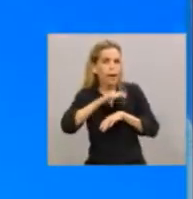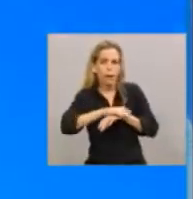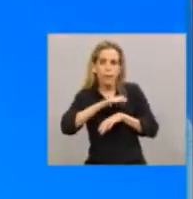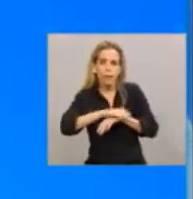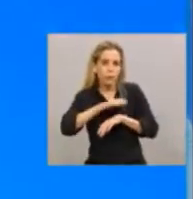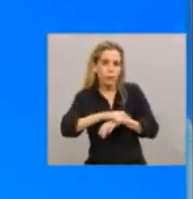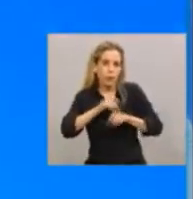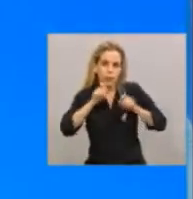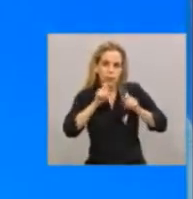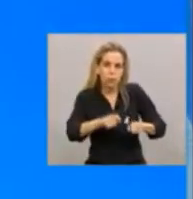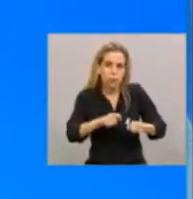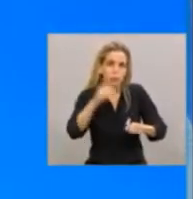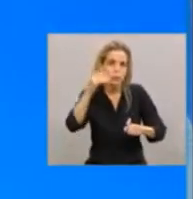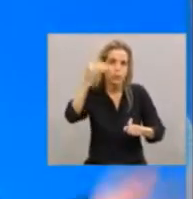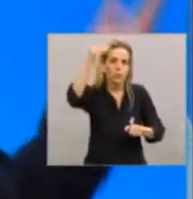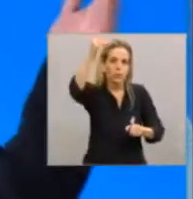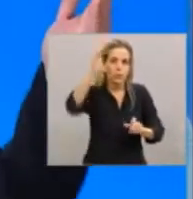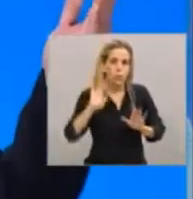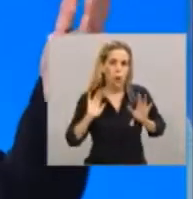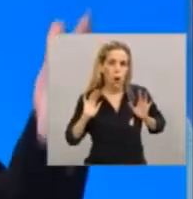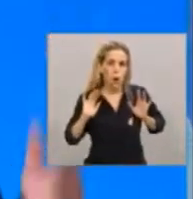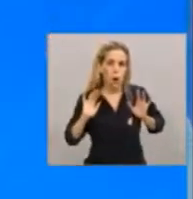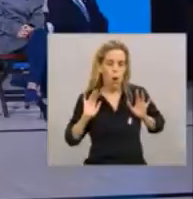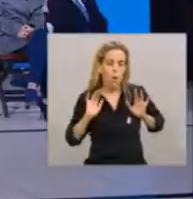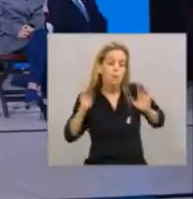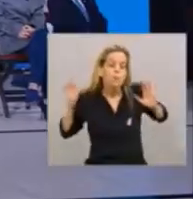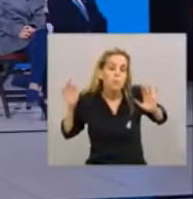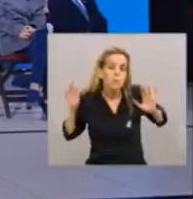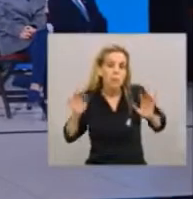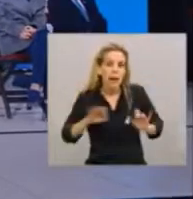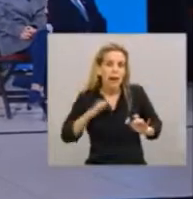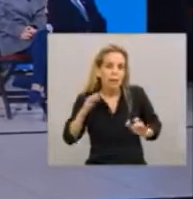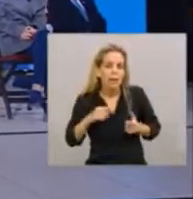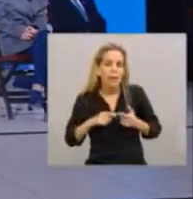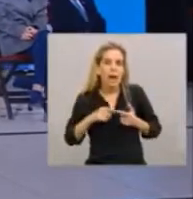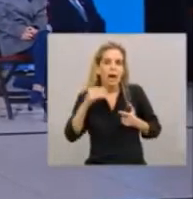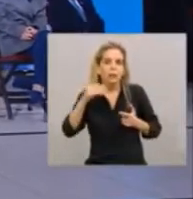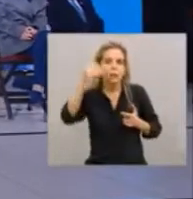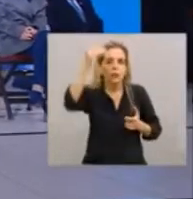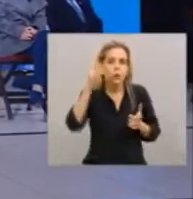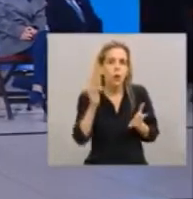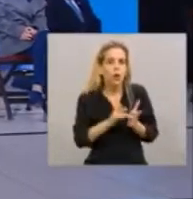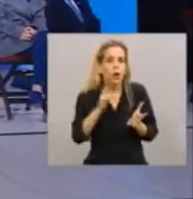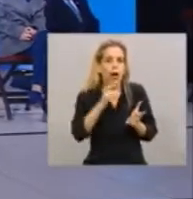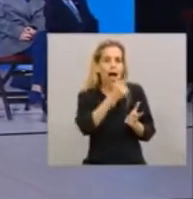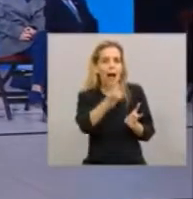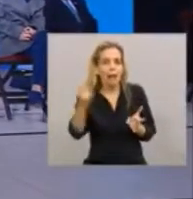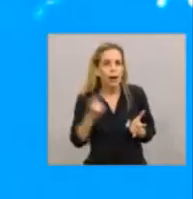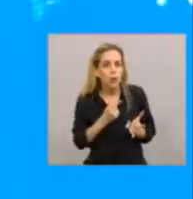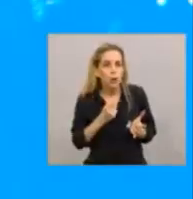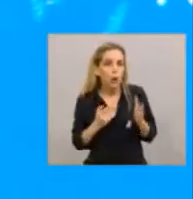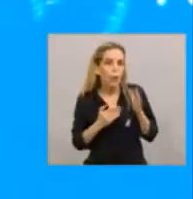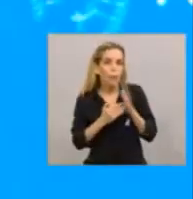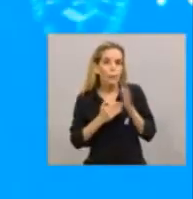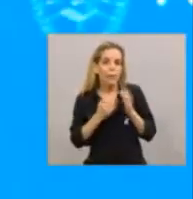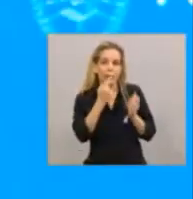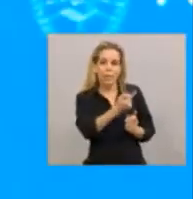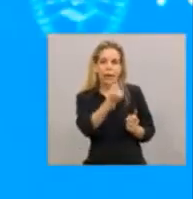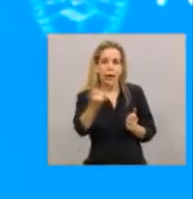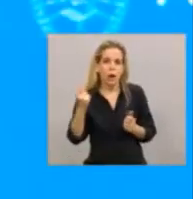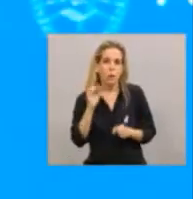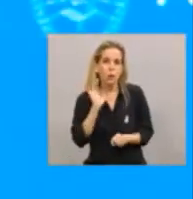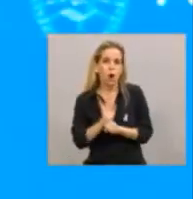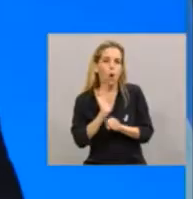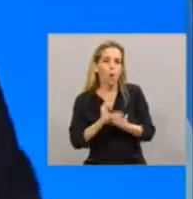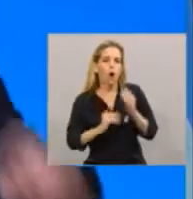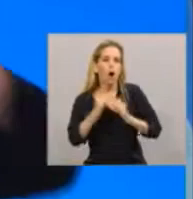destino el destino que nos toca es el destino que somos capaces o seamos capaces de armar